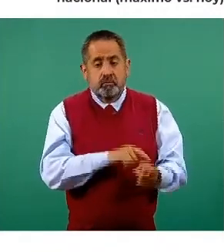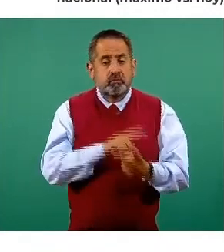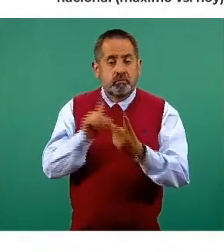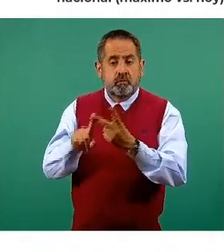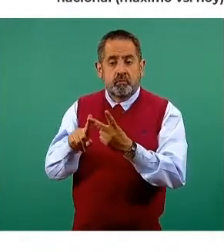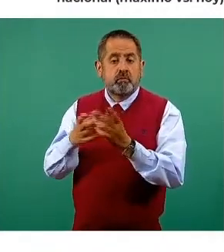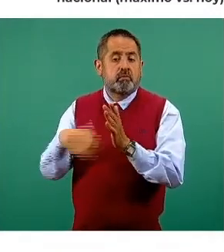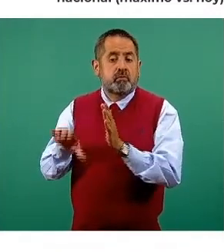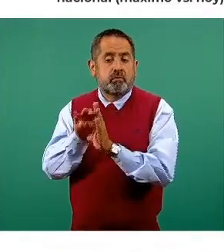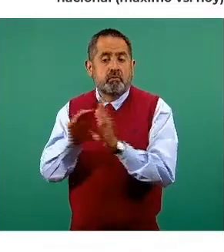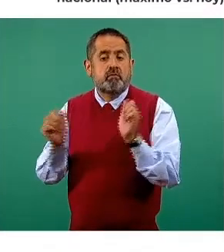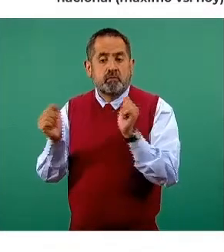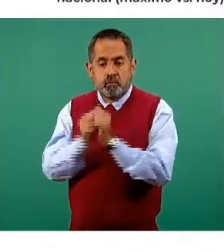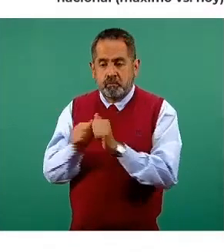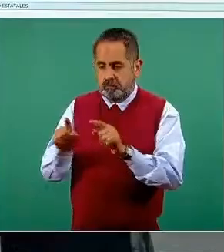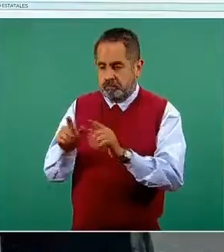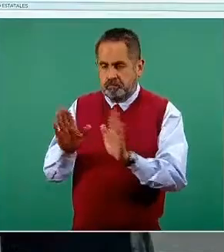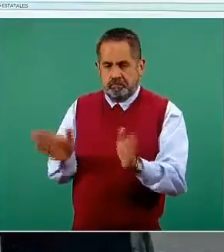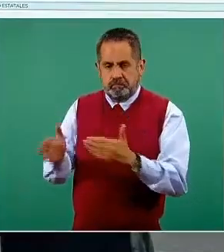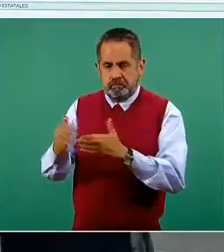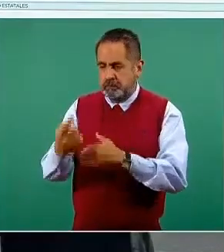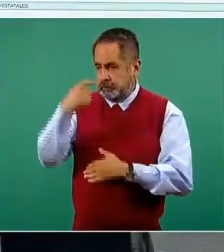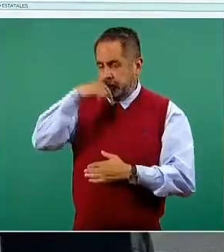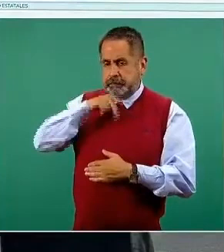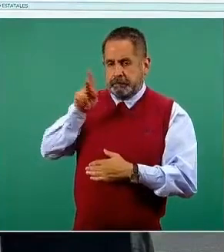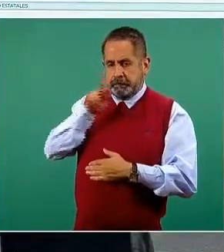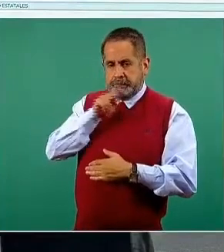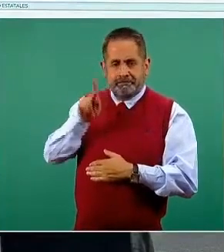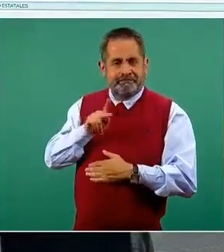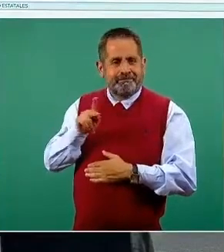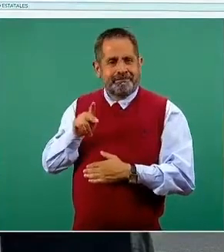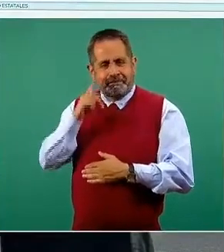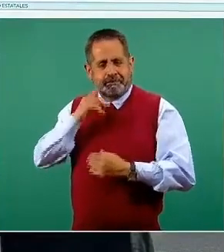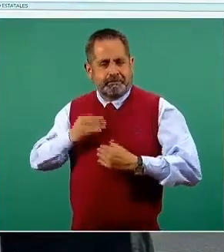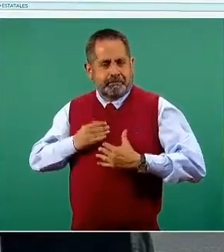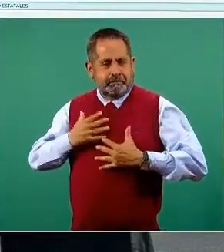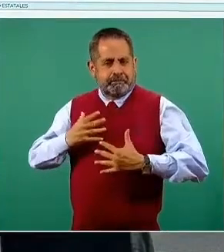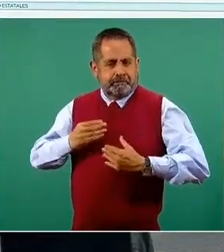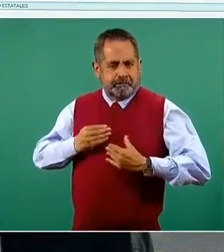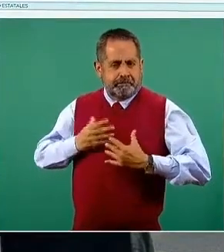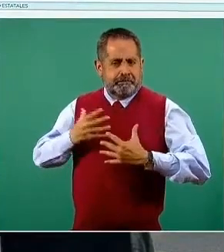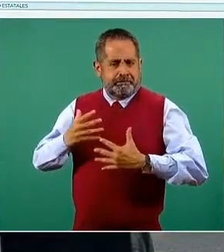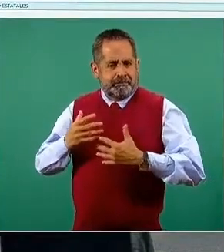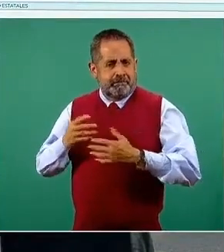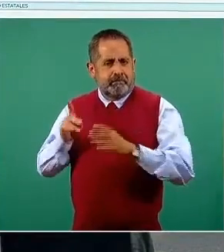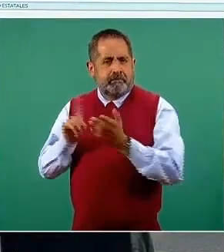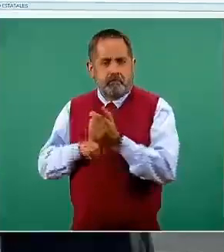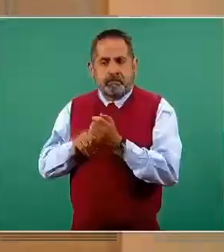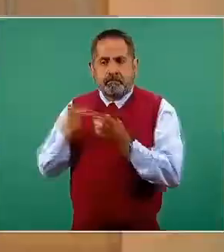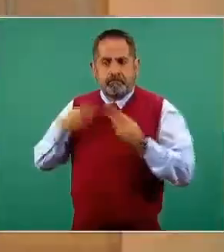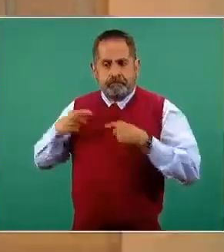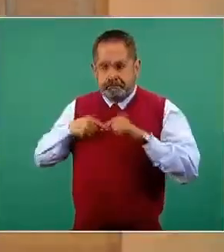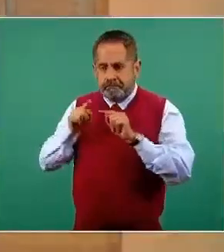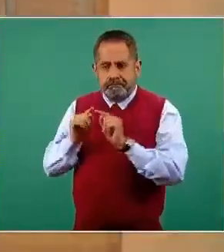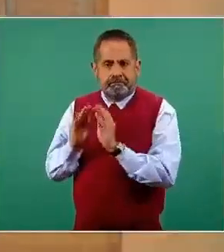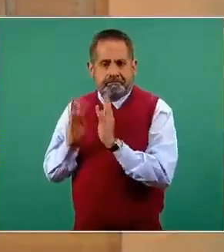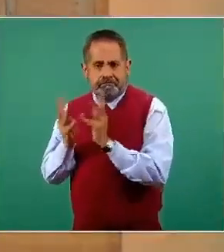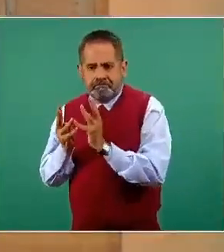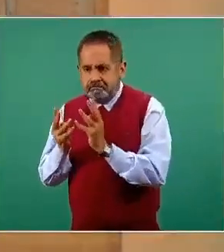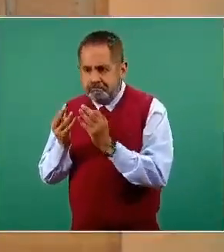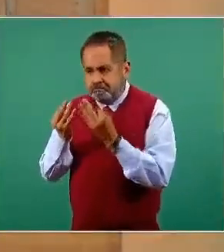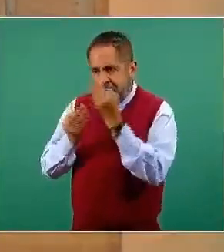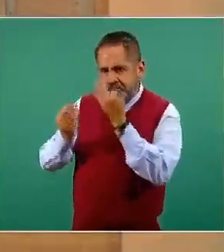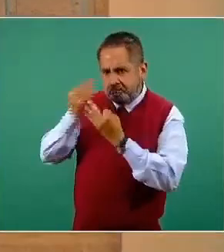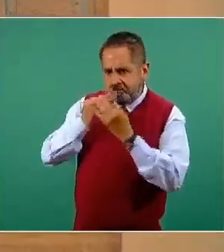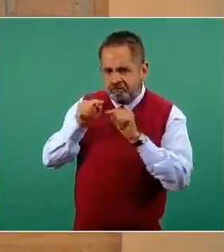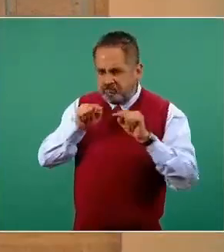requiere de ventilador, recordando que no es solo el ventilador, sino la serie de personas especialistas